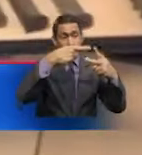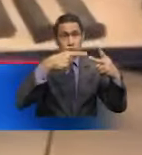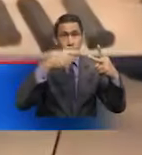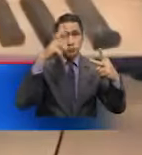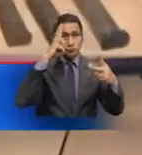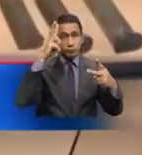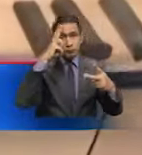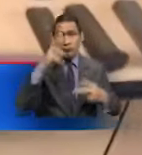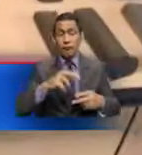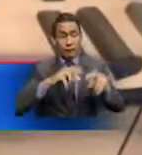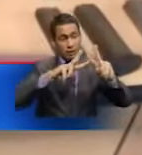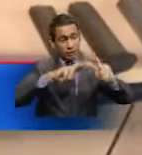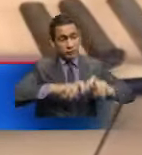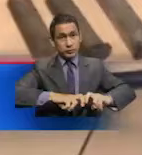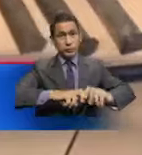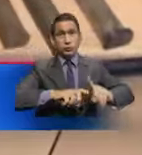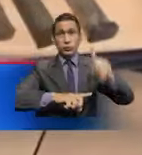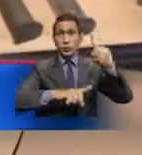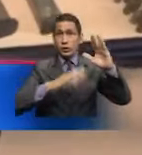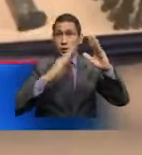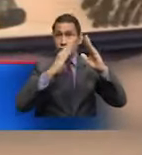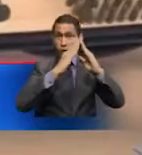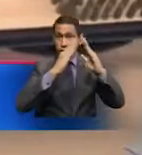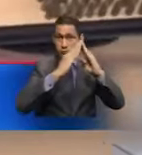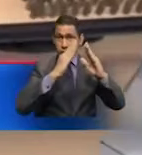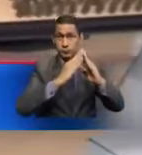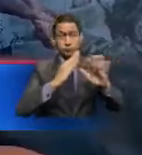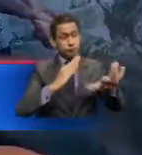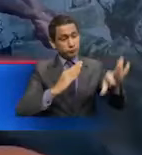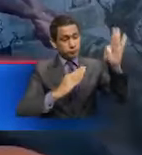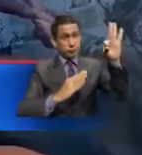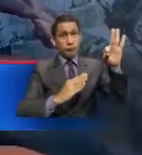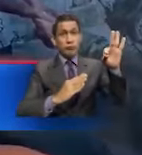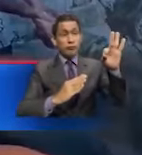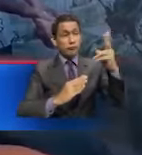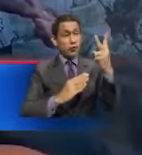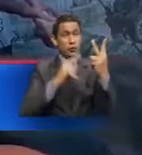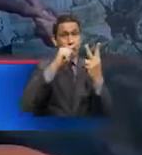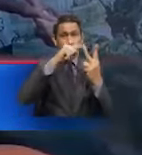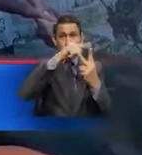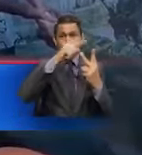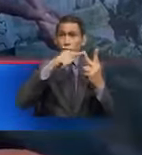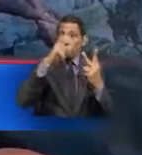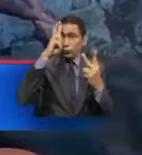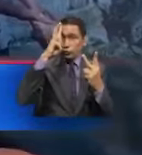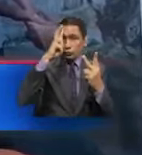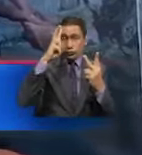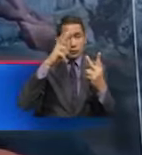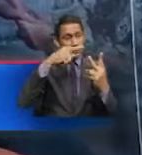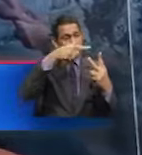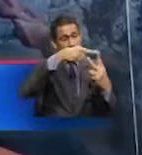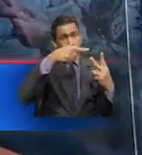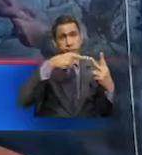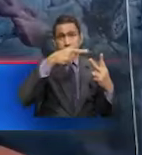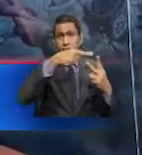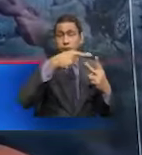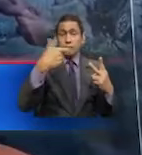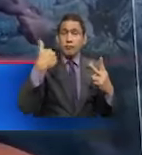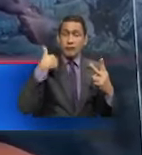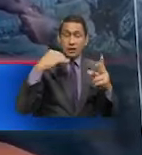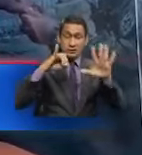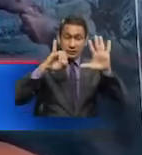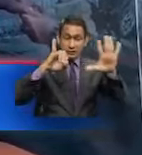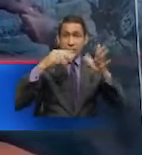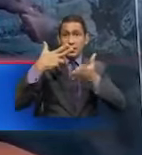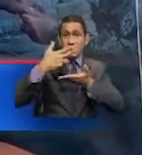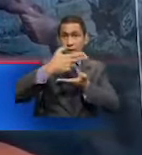allanamiento de una vivienda en donde se encontraron 2 ciudadanos que tenían bajo su poder 6 armas